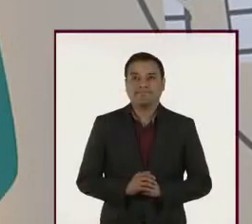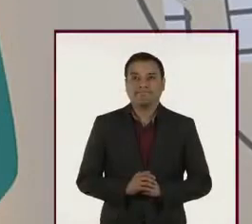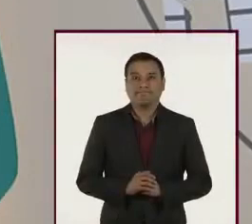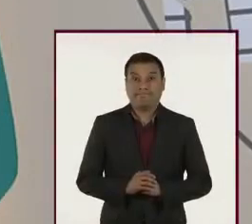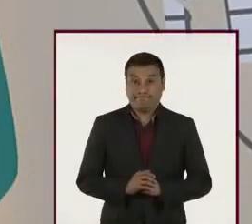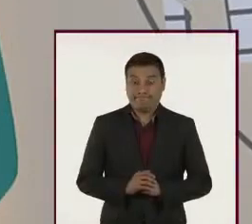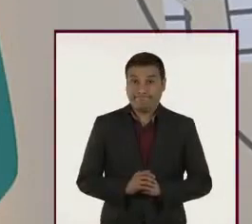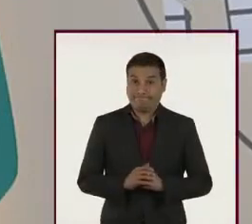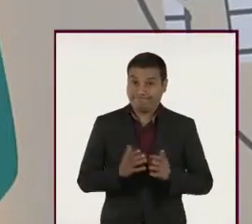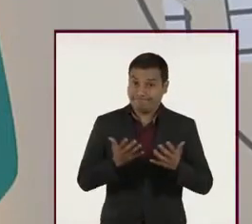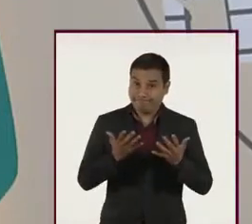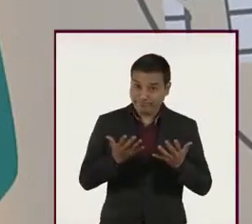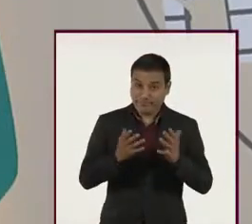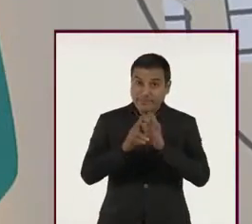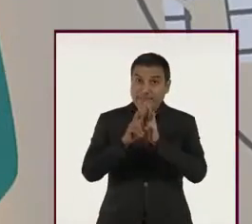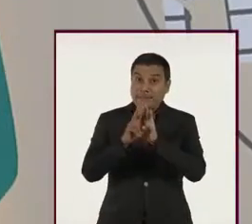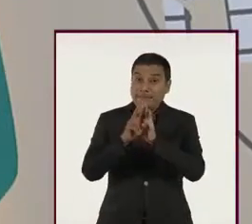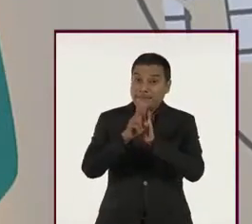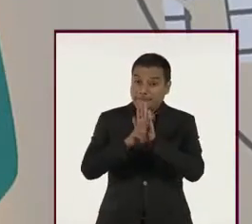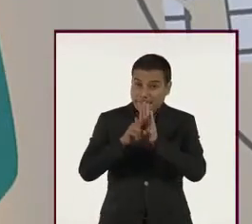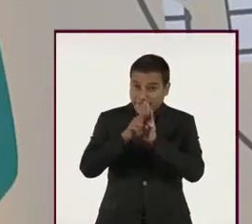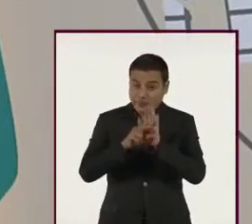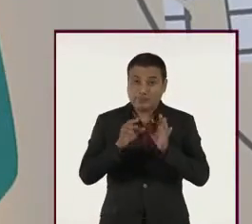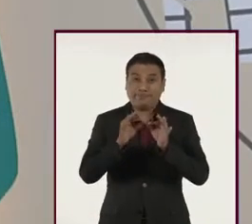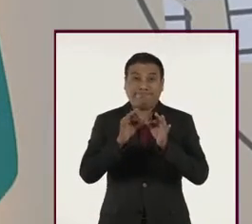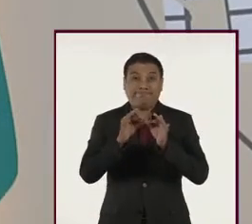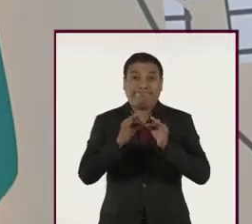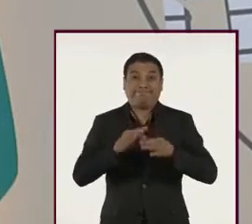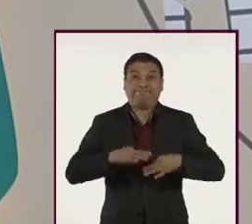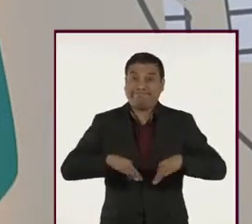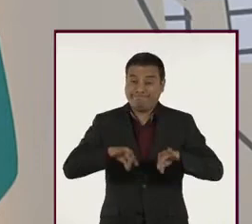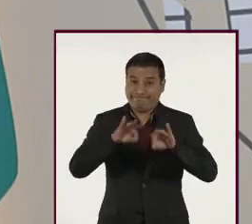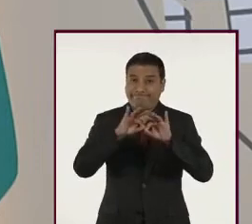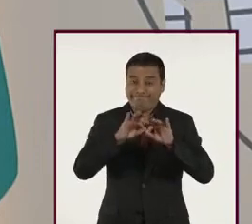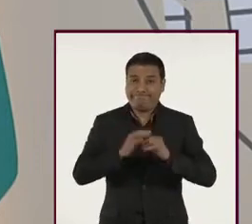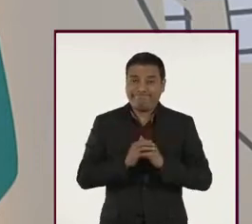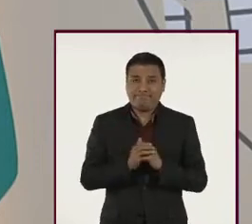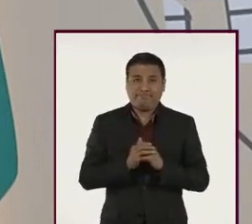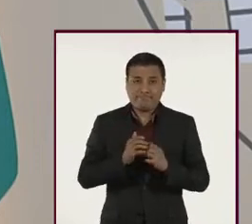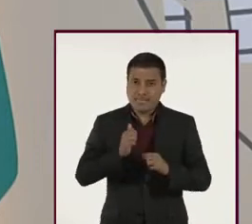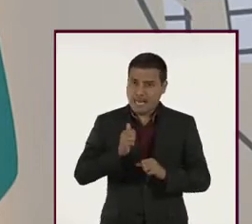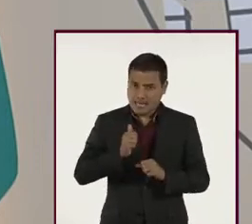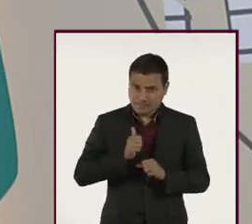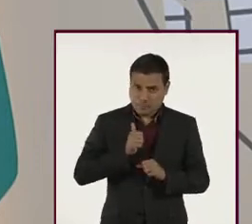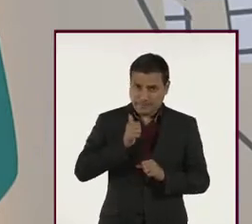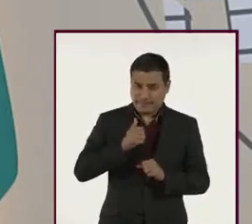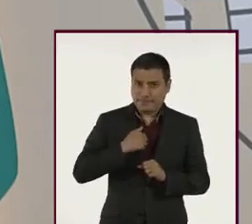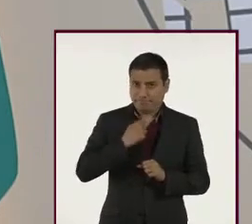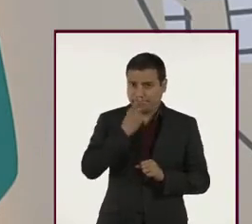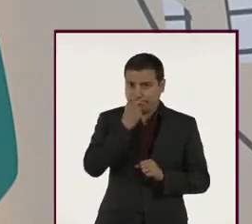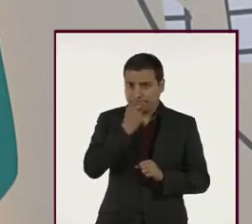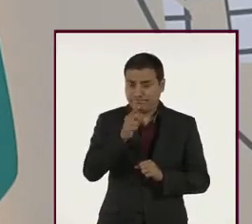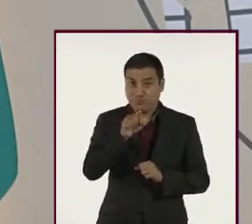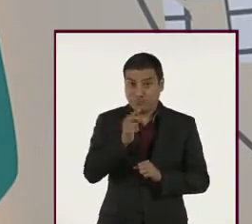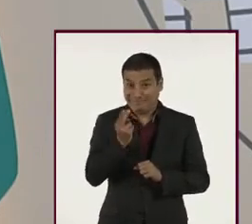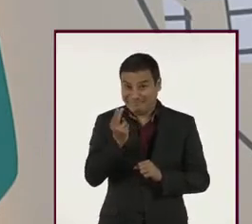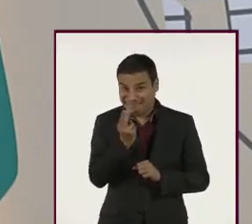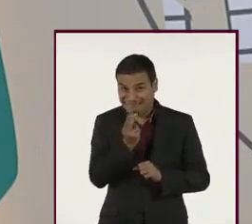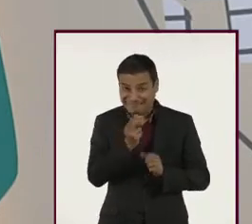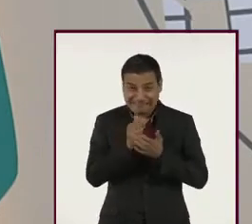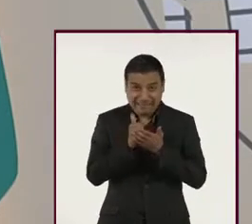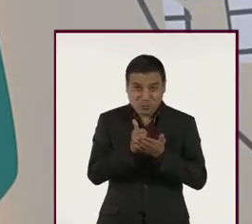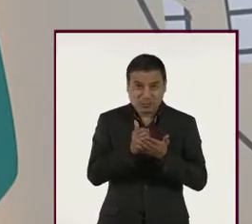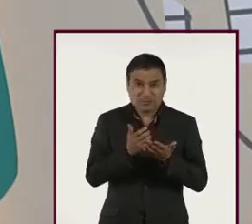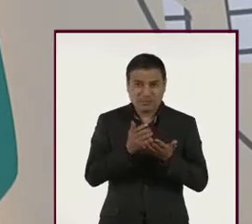Bueno, pues es oportuno presentar este mensaje y aprovechamos para comentarles que si necesitan apoyo,